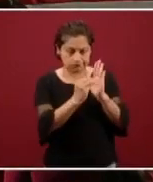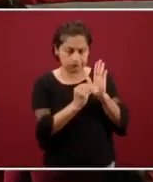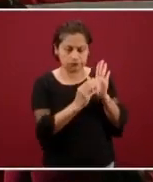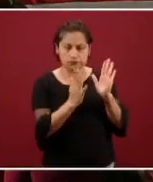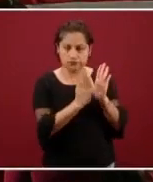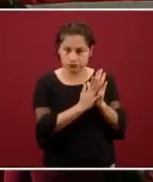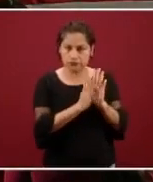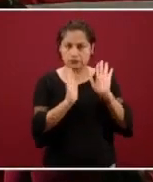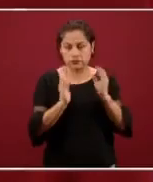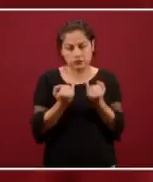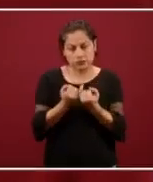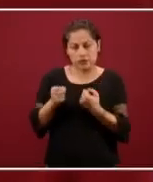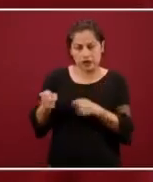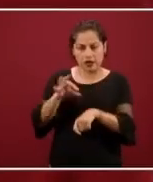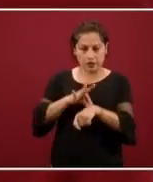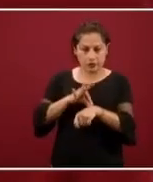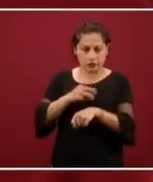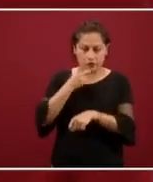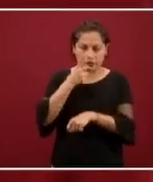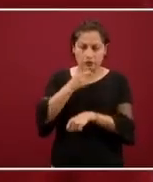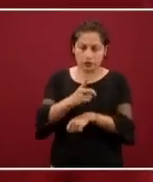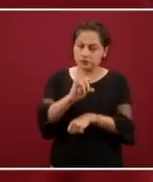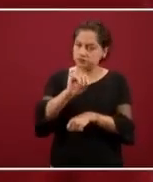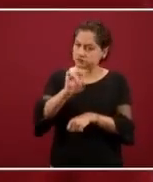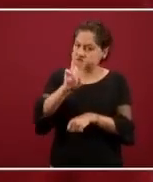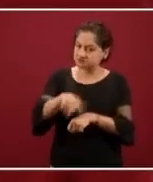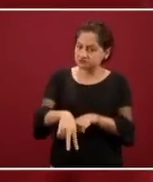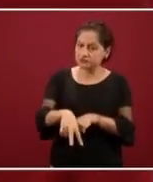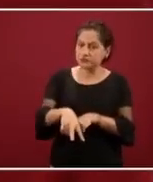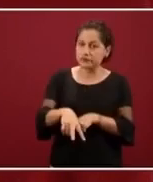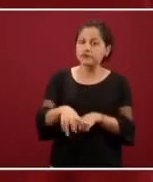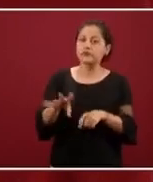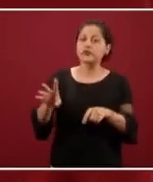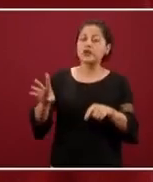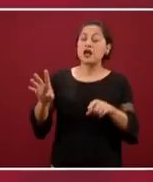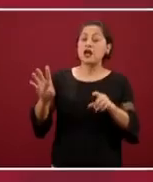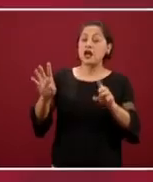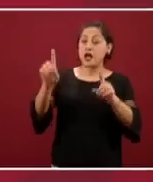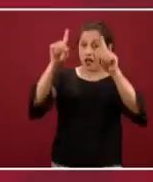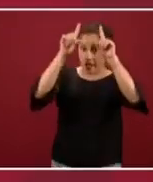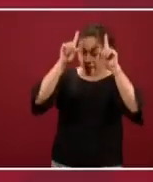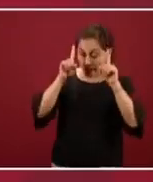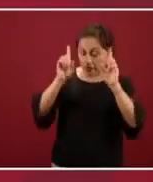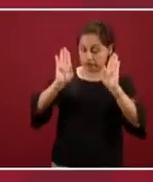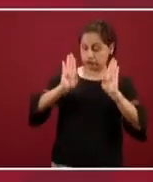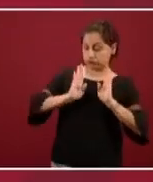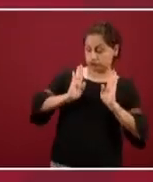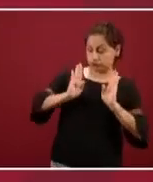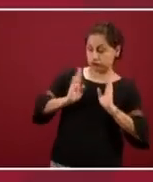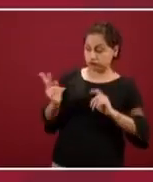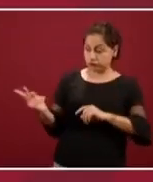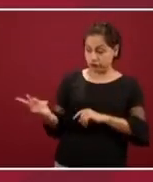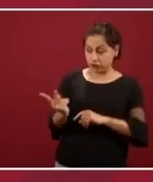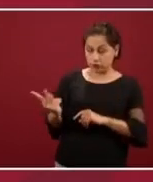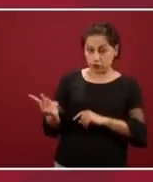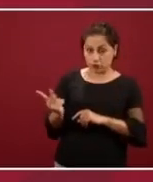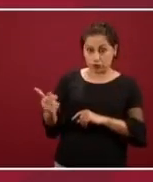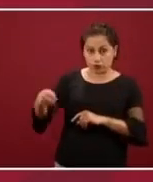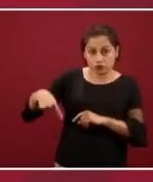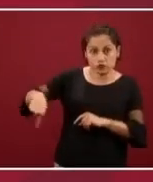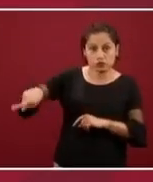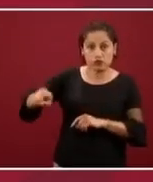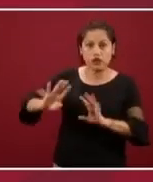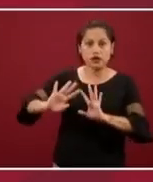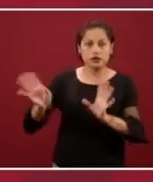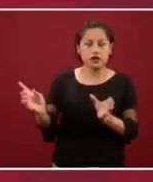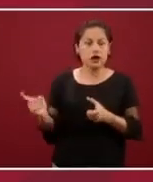bien dice el doctor Ricardo Cortés, tanto Marina como la Defensa Nacional es parte de nuestros